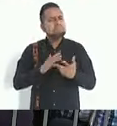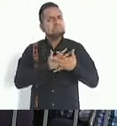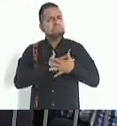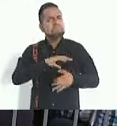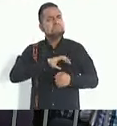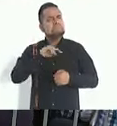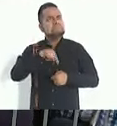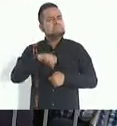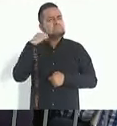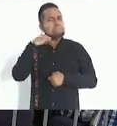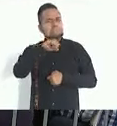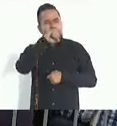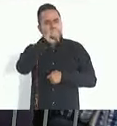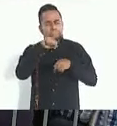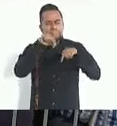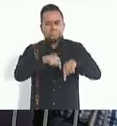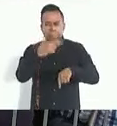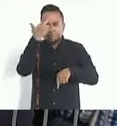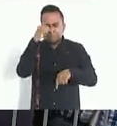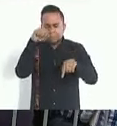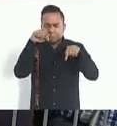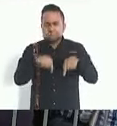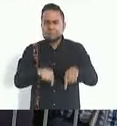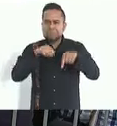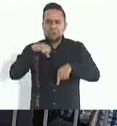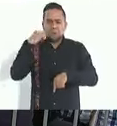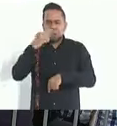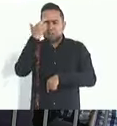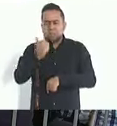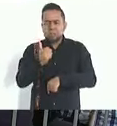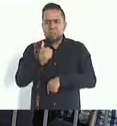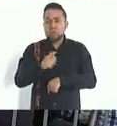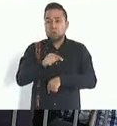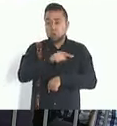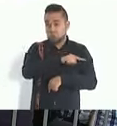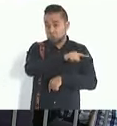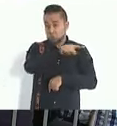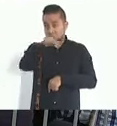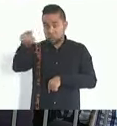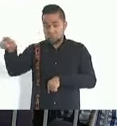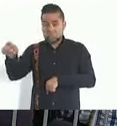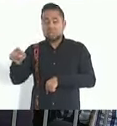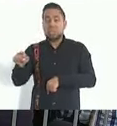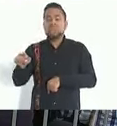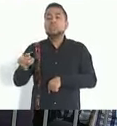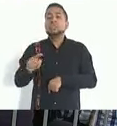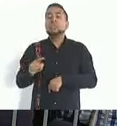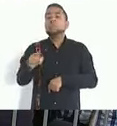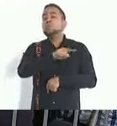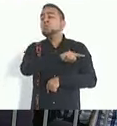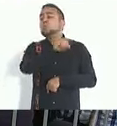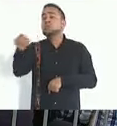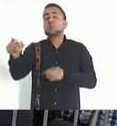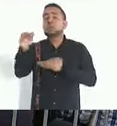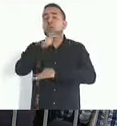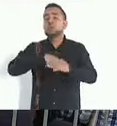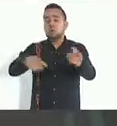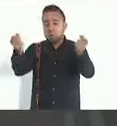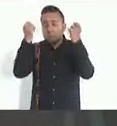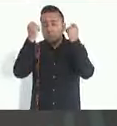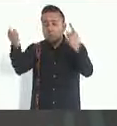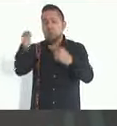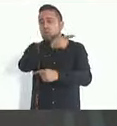¿por qué tanto, no? A Oaxaca, es que son ustedes admirables, son un